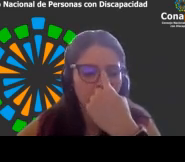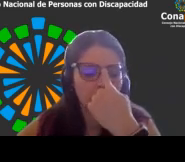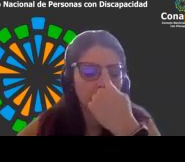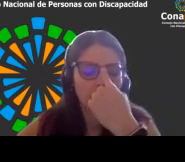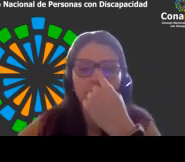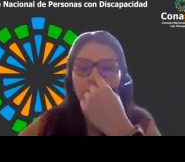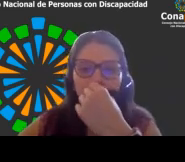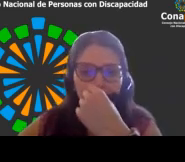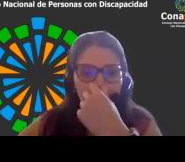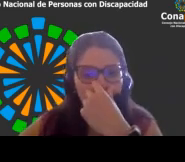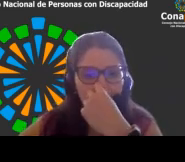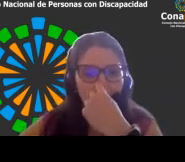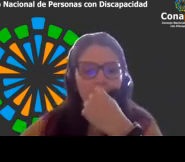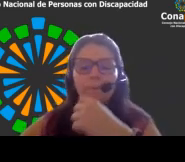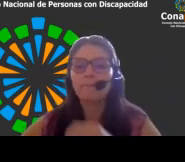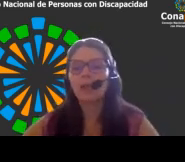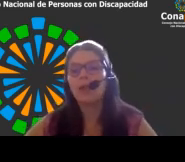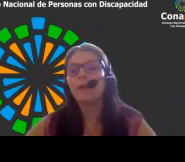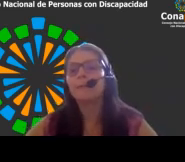ayudarles